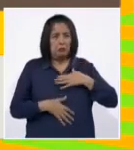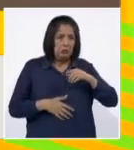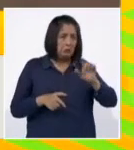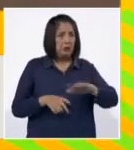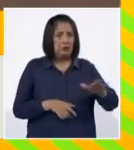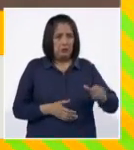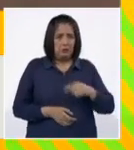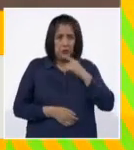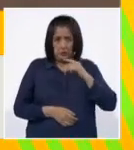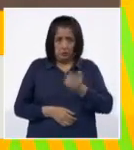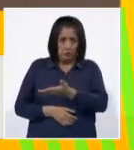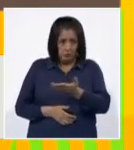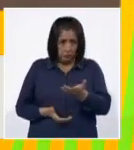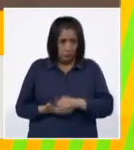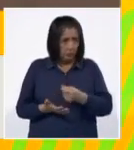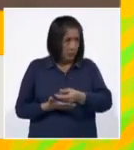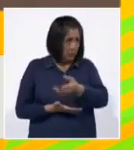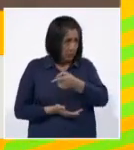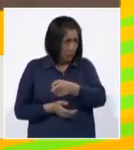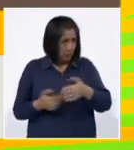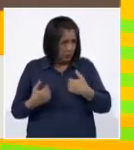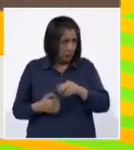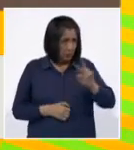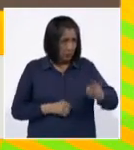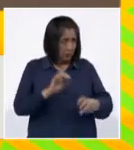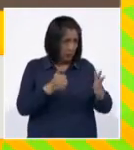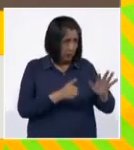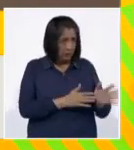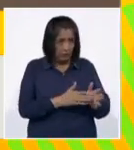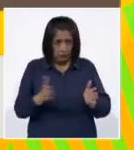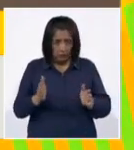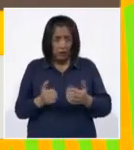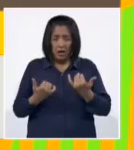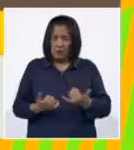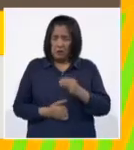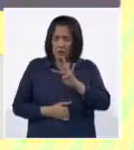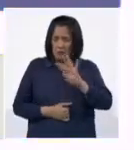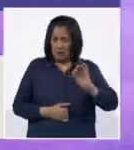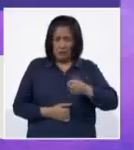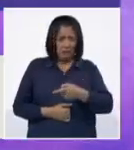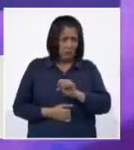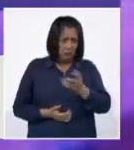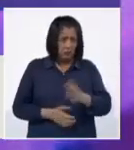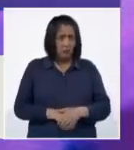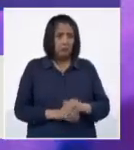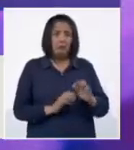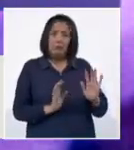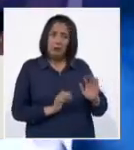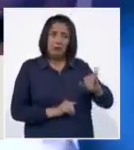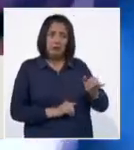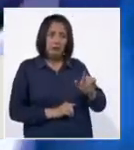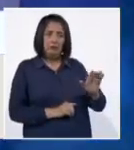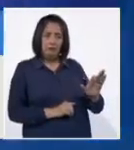niños. Y en la señora Klug, por gastos que ella ha tenido entre el 2016 y ahora, casi 40.000 soles. Al parecer,